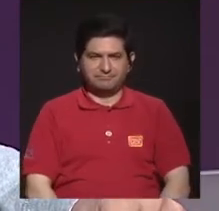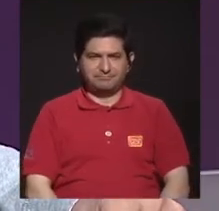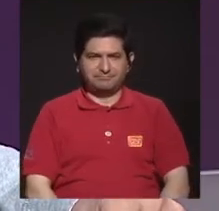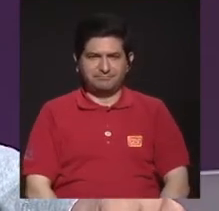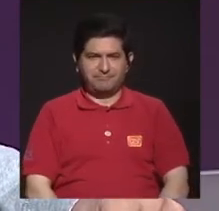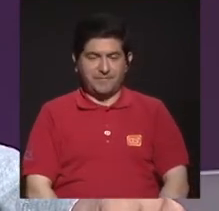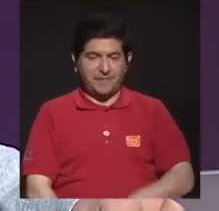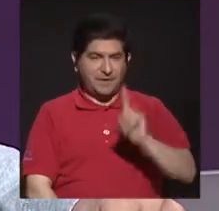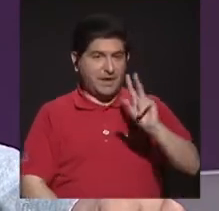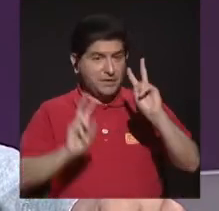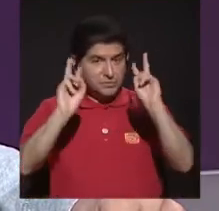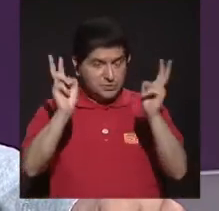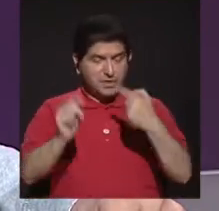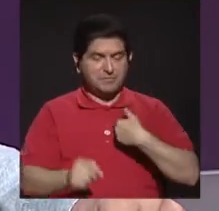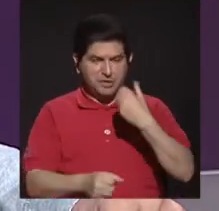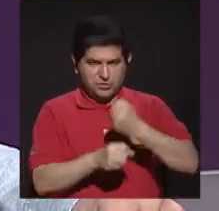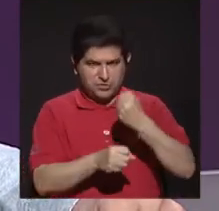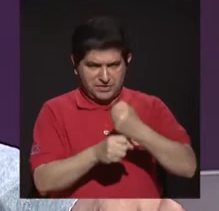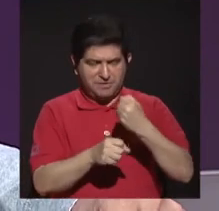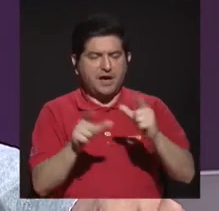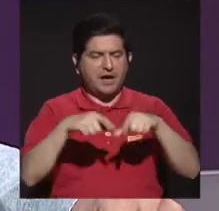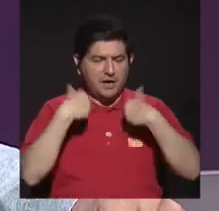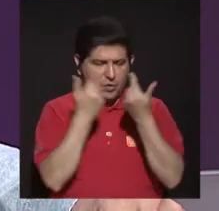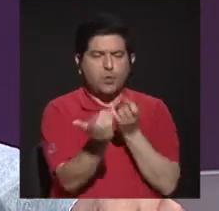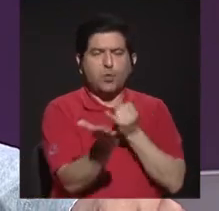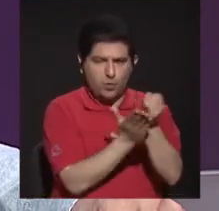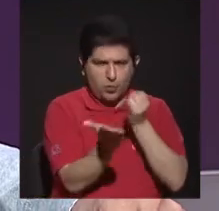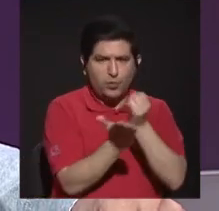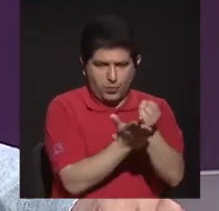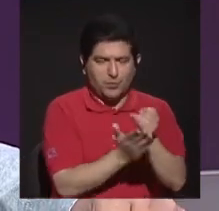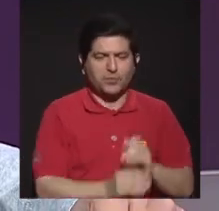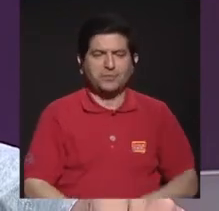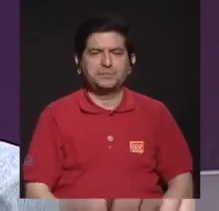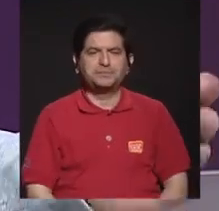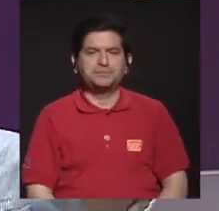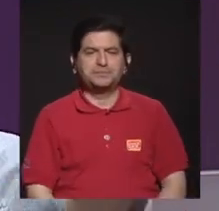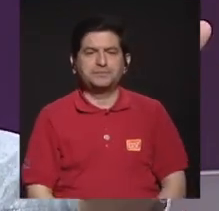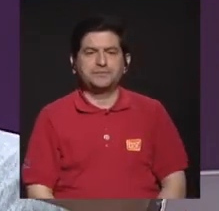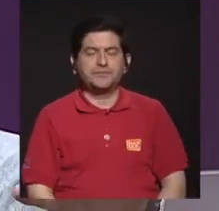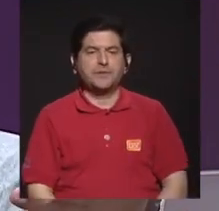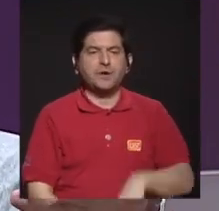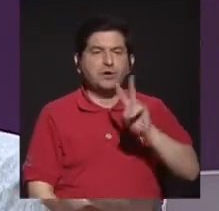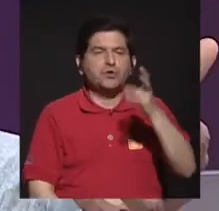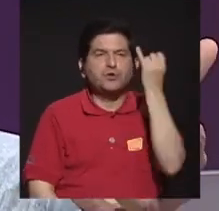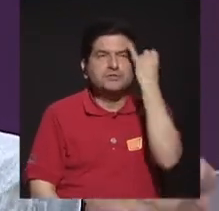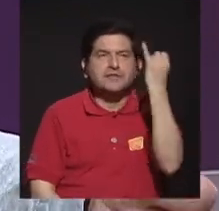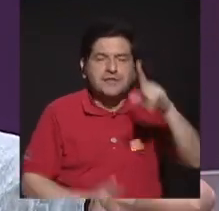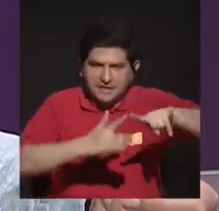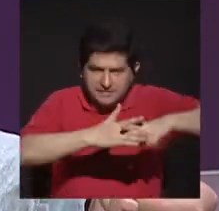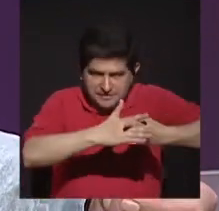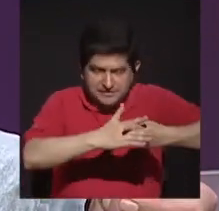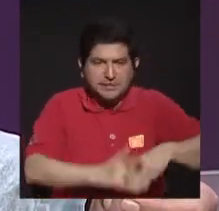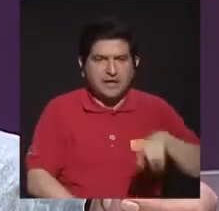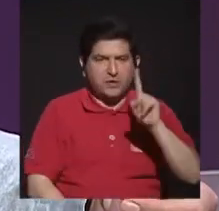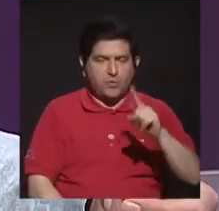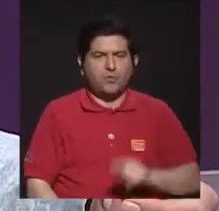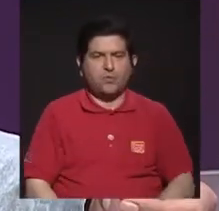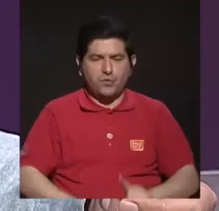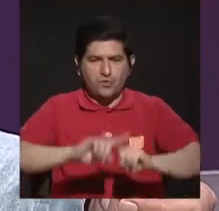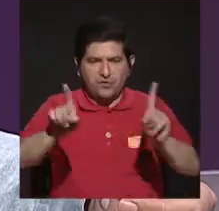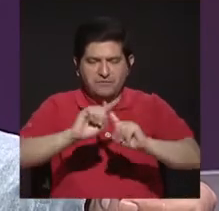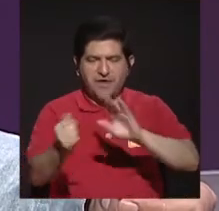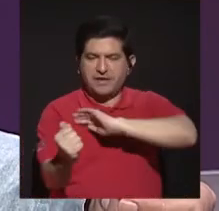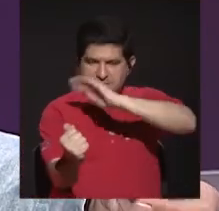Eso es uno de los temas que he estado trabajando con mi grupo de investigación y realmente partimos de dos supuestos. Uno, las asimetrías de